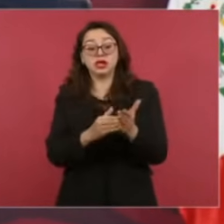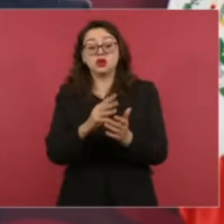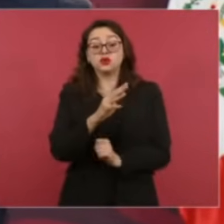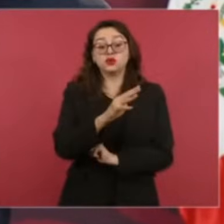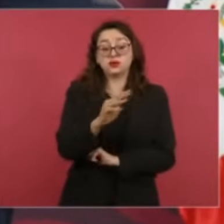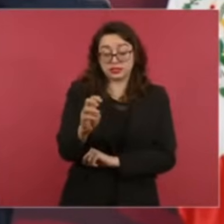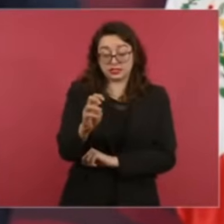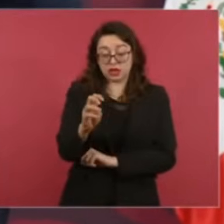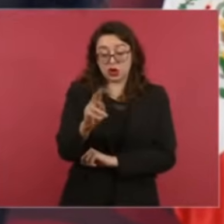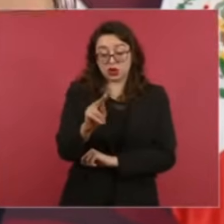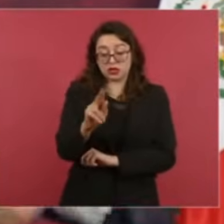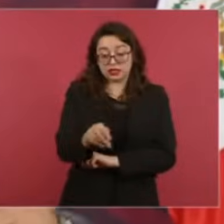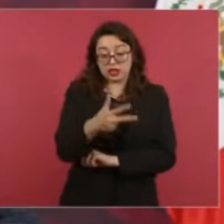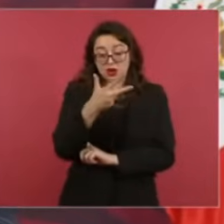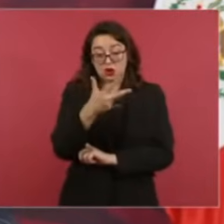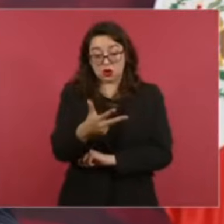1988 surge el PRIAN,